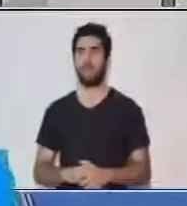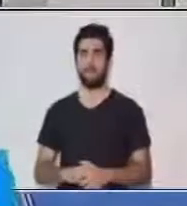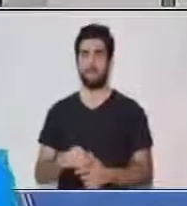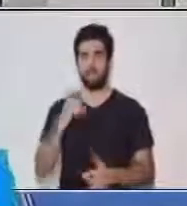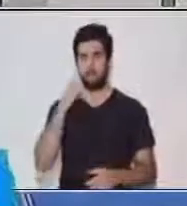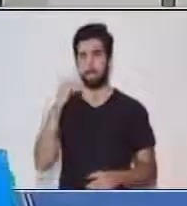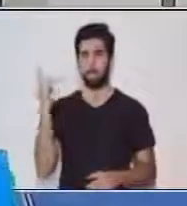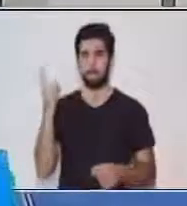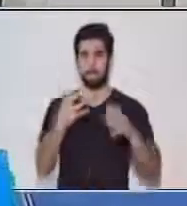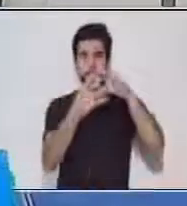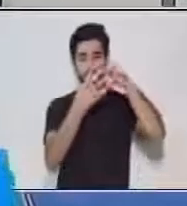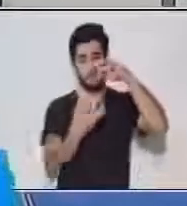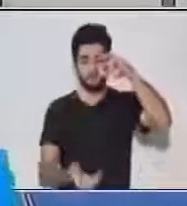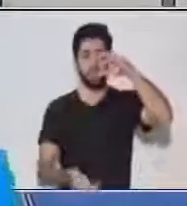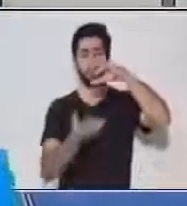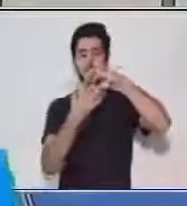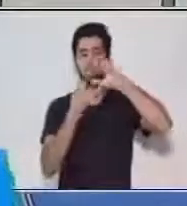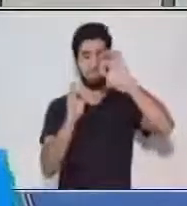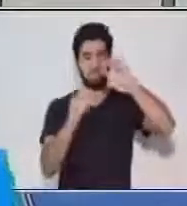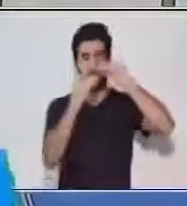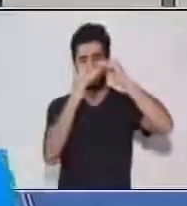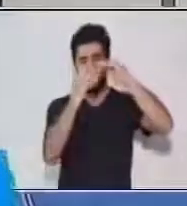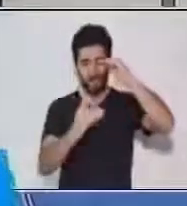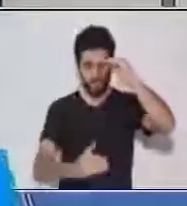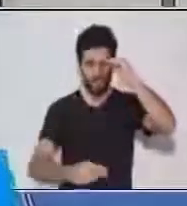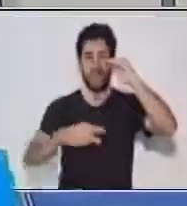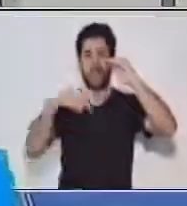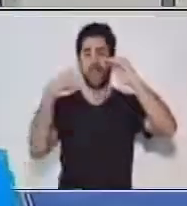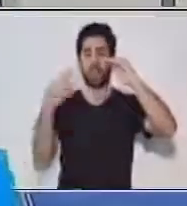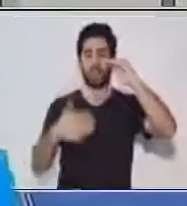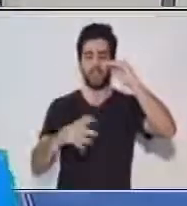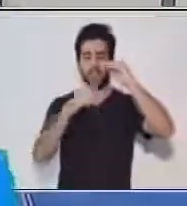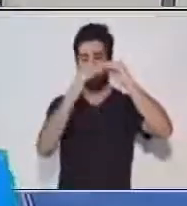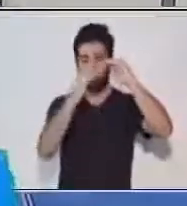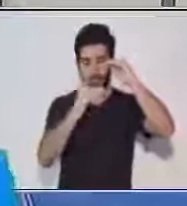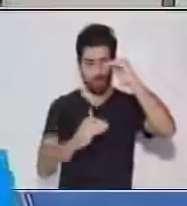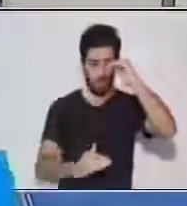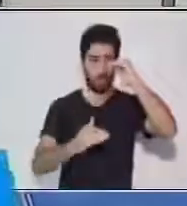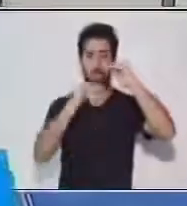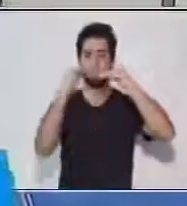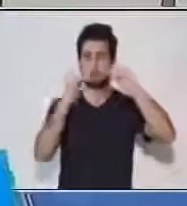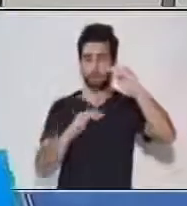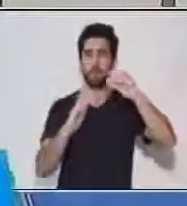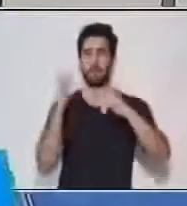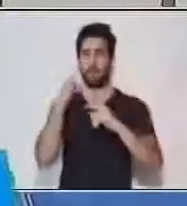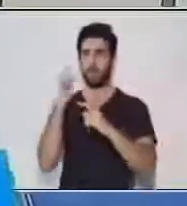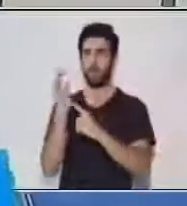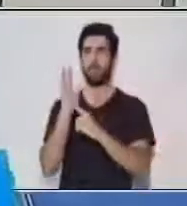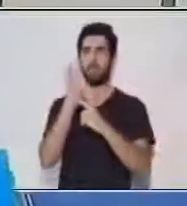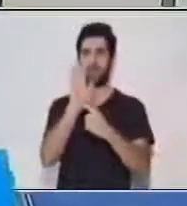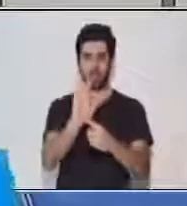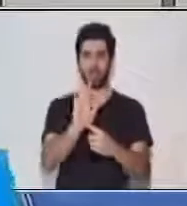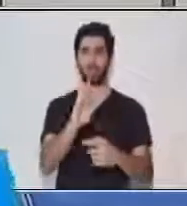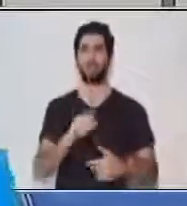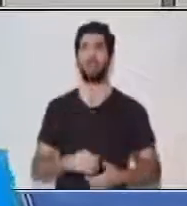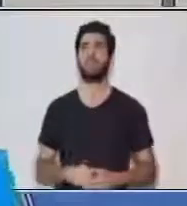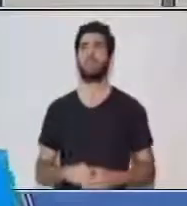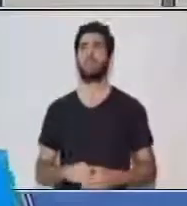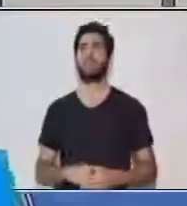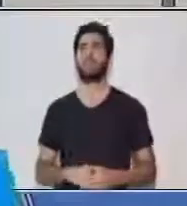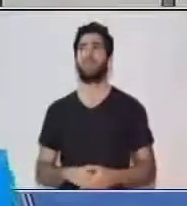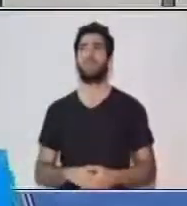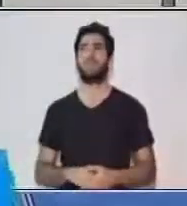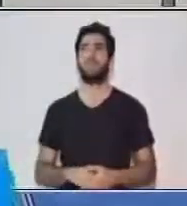máxima, ¿sí? Y eso está graficado acá, ¿verdad? Entonces vamos a considerar un ciclo de